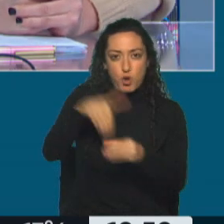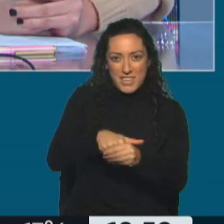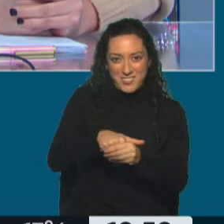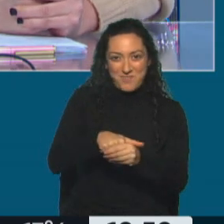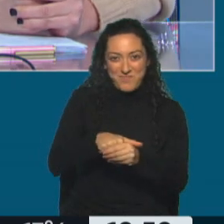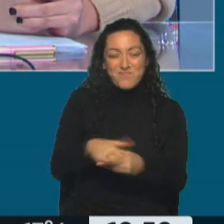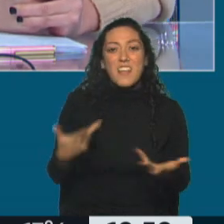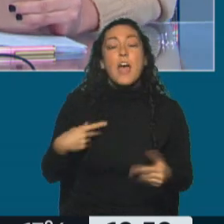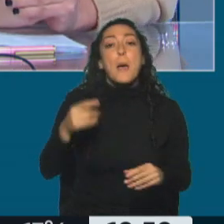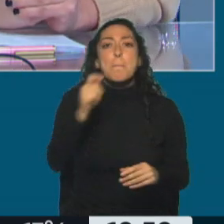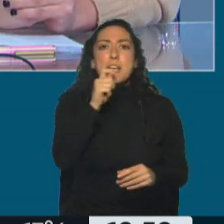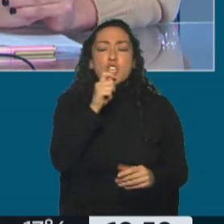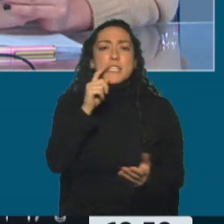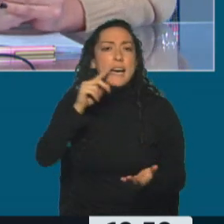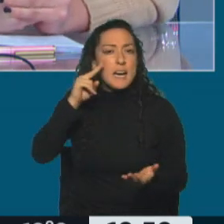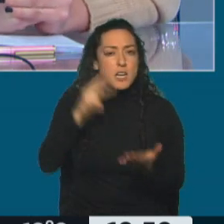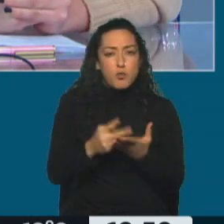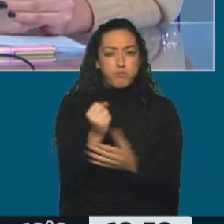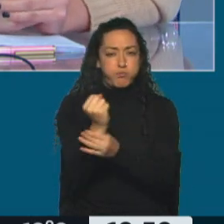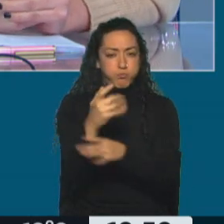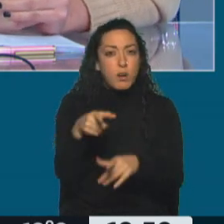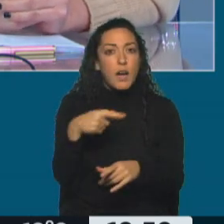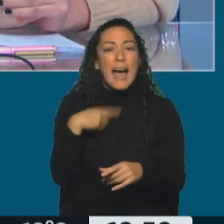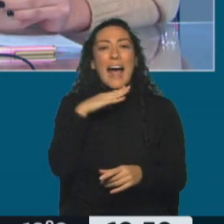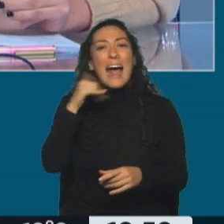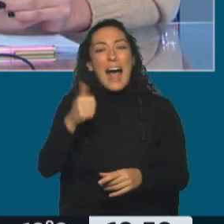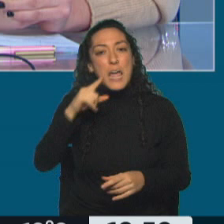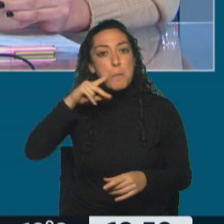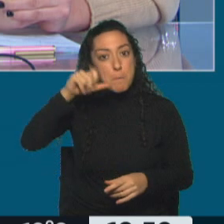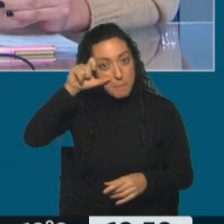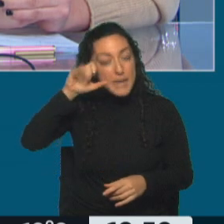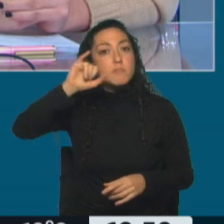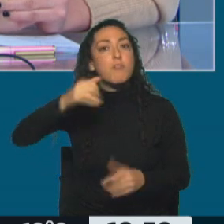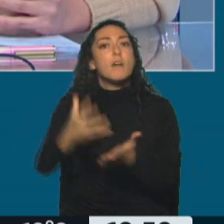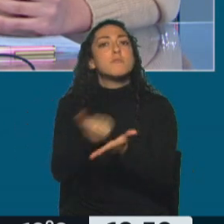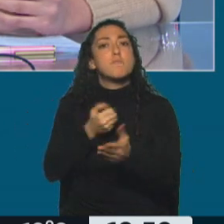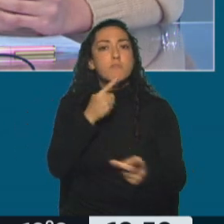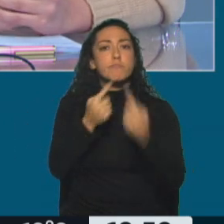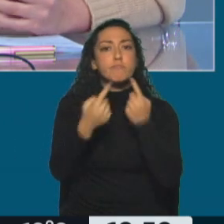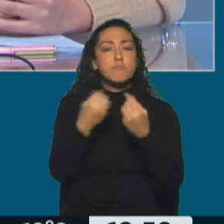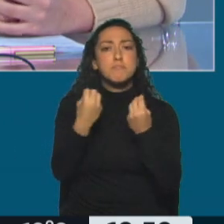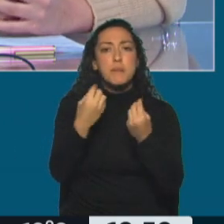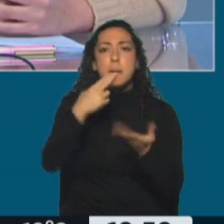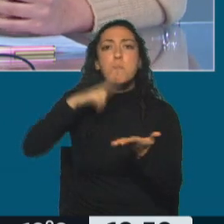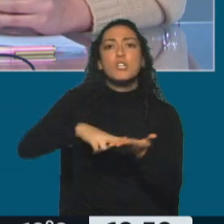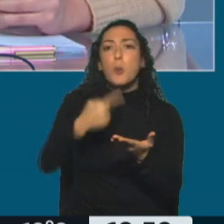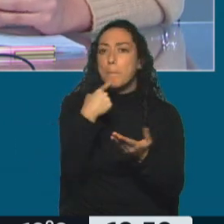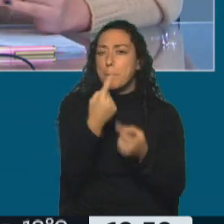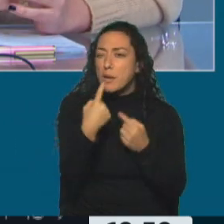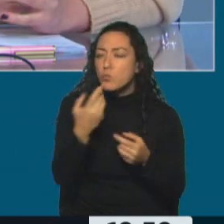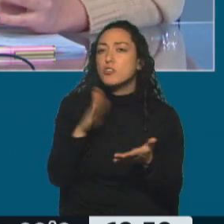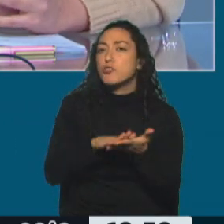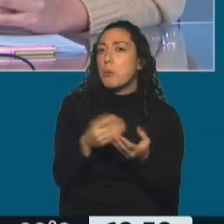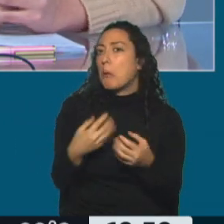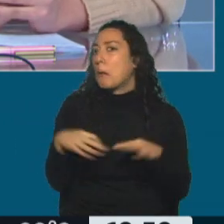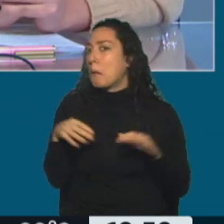al reconocido periodista Jaime Bailey, en el cual le pregunta al periodista por los impuestos. ¿Qué pasa con la evasión de impuestos?